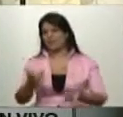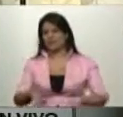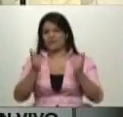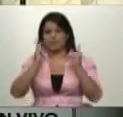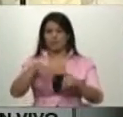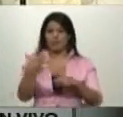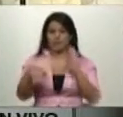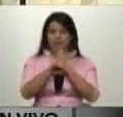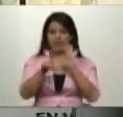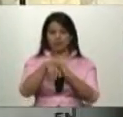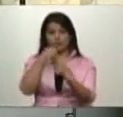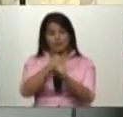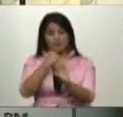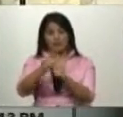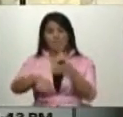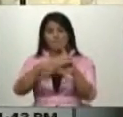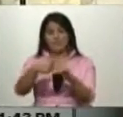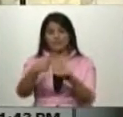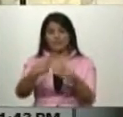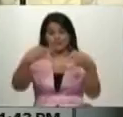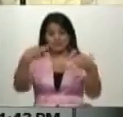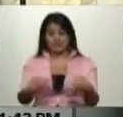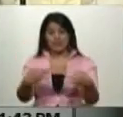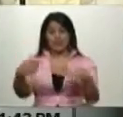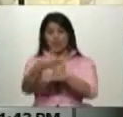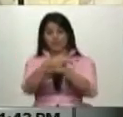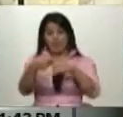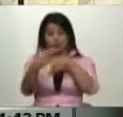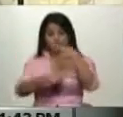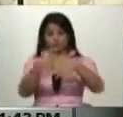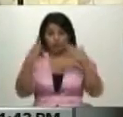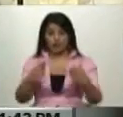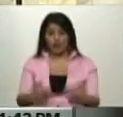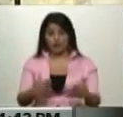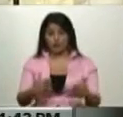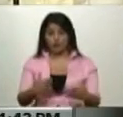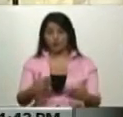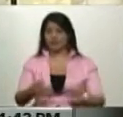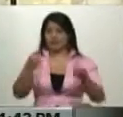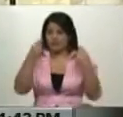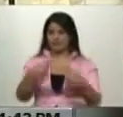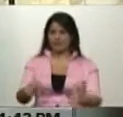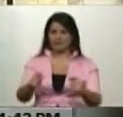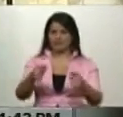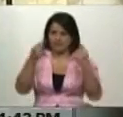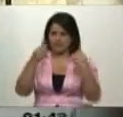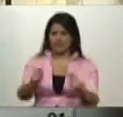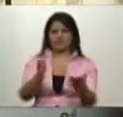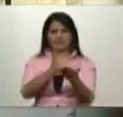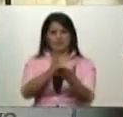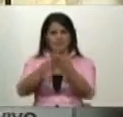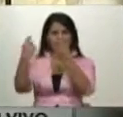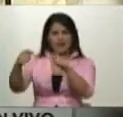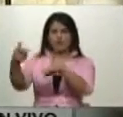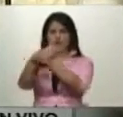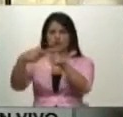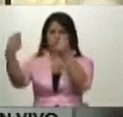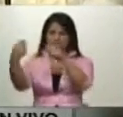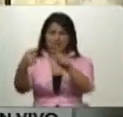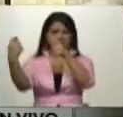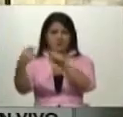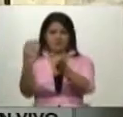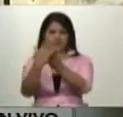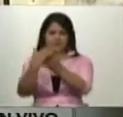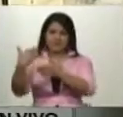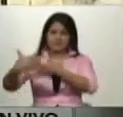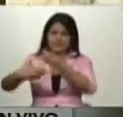el derecho al trabajo, sino que estamos viendo cómo el gobierno revolucionario intenta de todas las formas necesarias avanzar